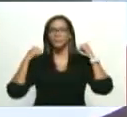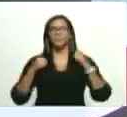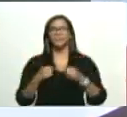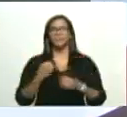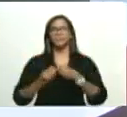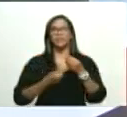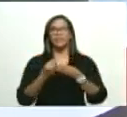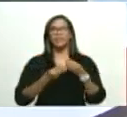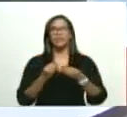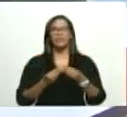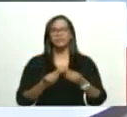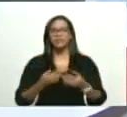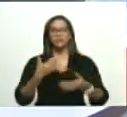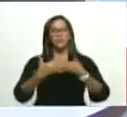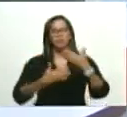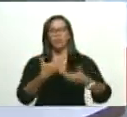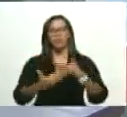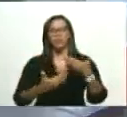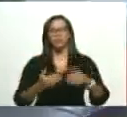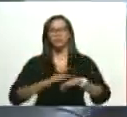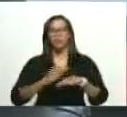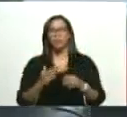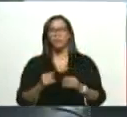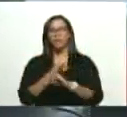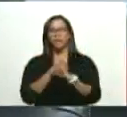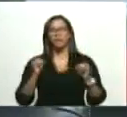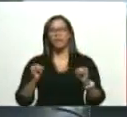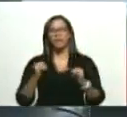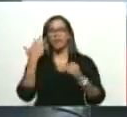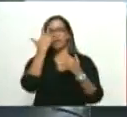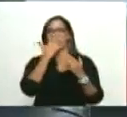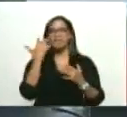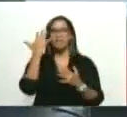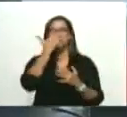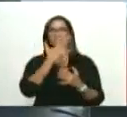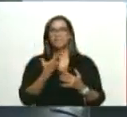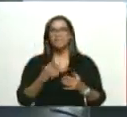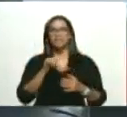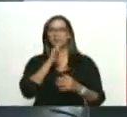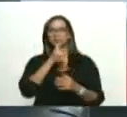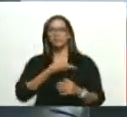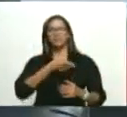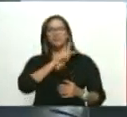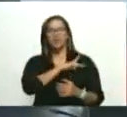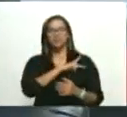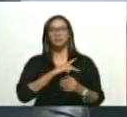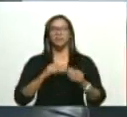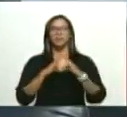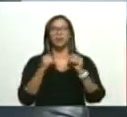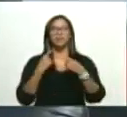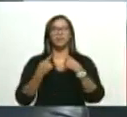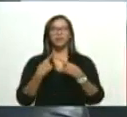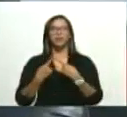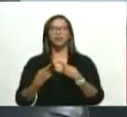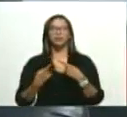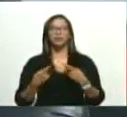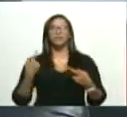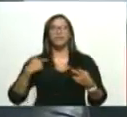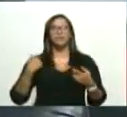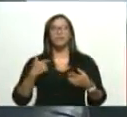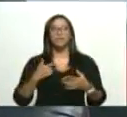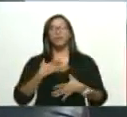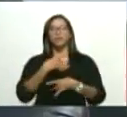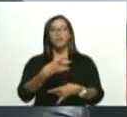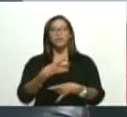permanente en cualquier espacio. Porque a final de cuentas, la alienación, las noticias falsas, todas esas cosas que tú mencionaste, tienen como intención